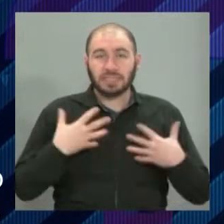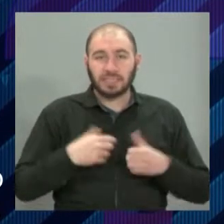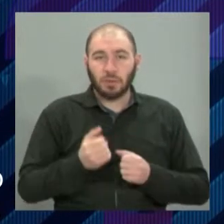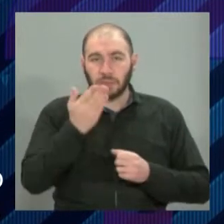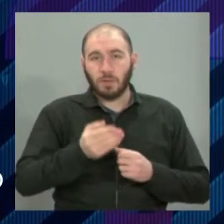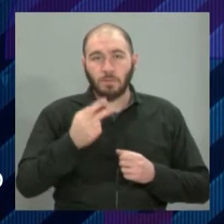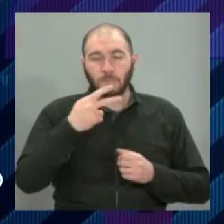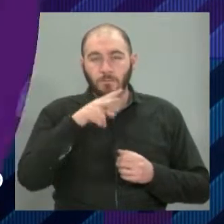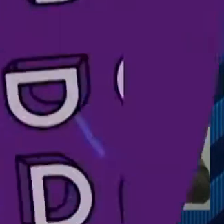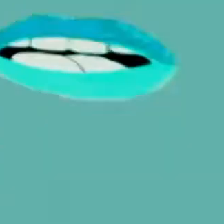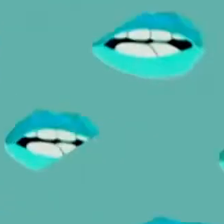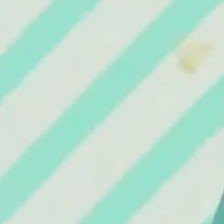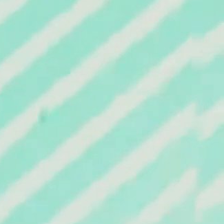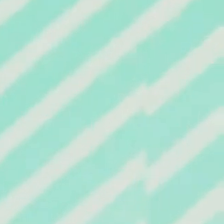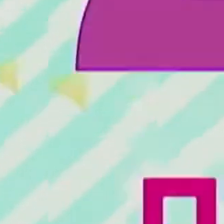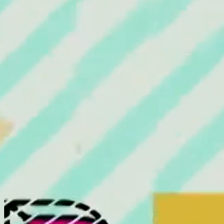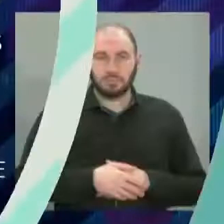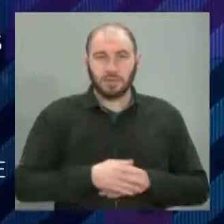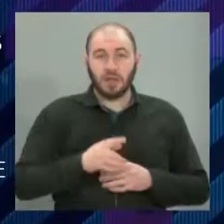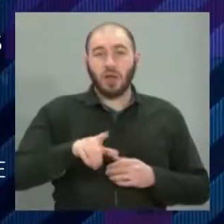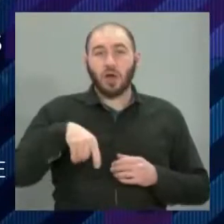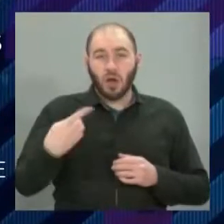de un fumador pasivo.